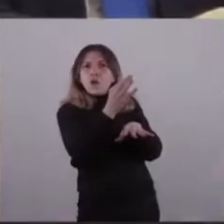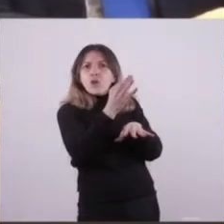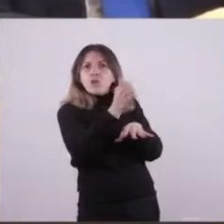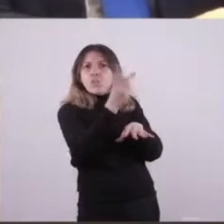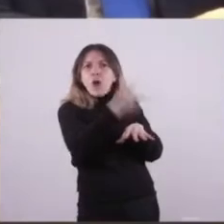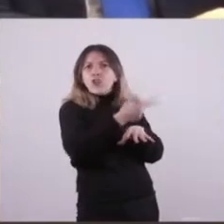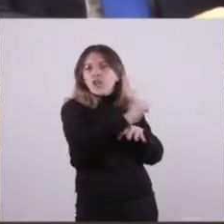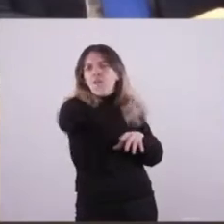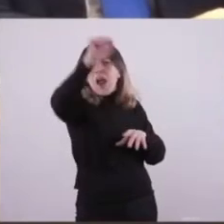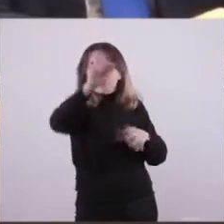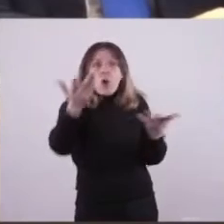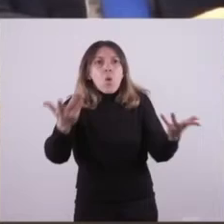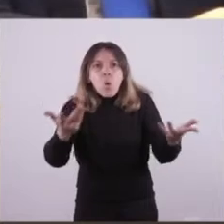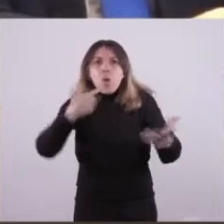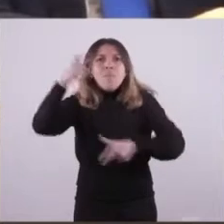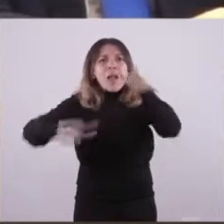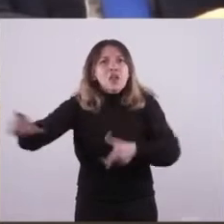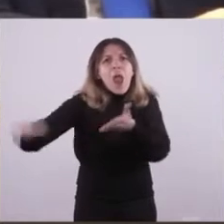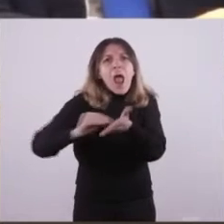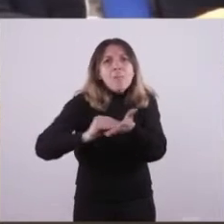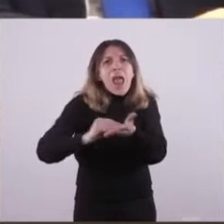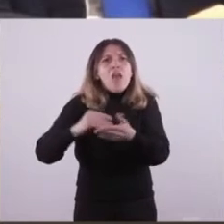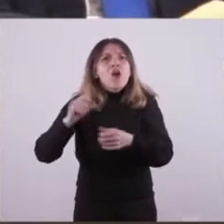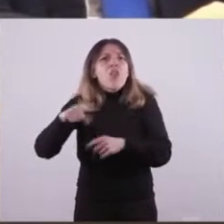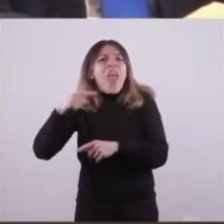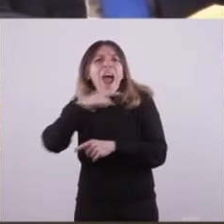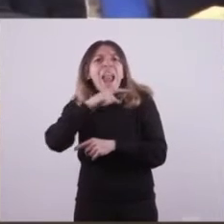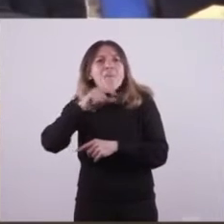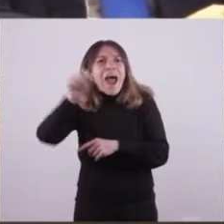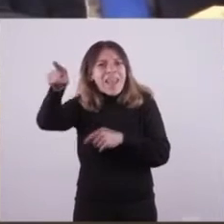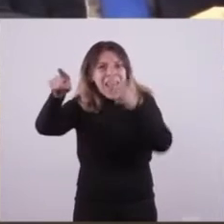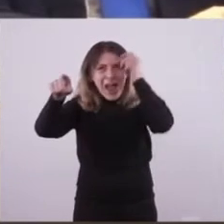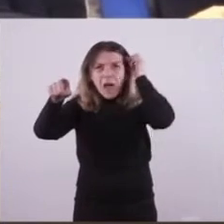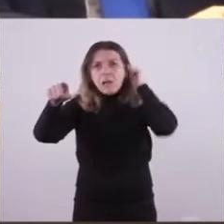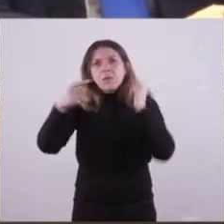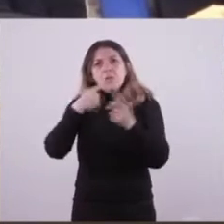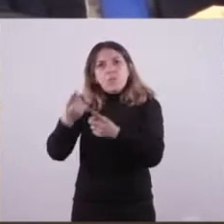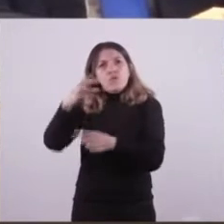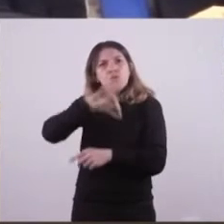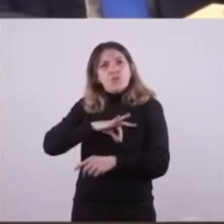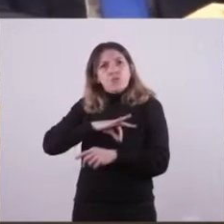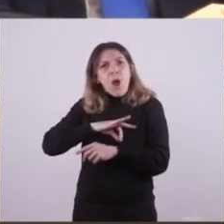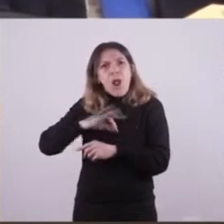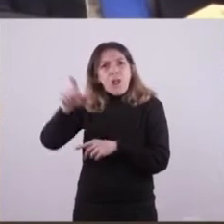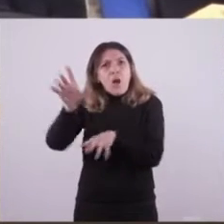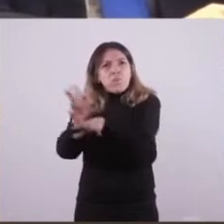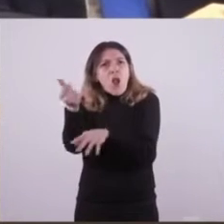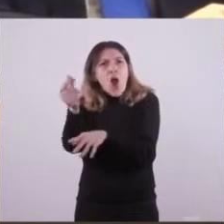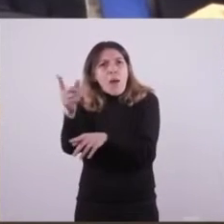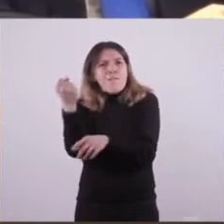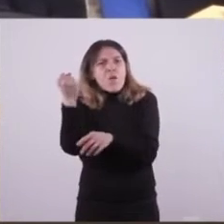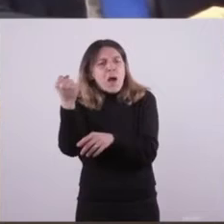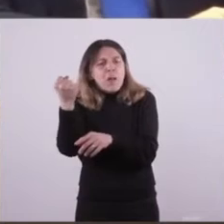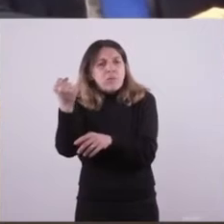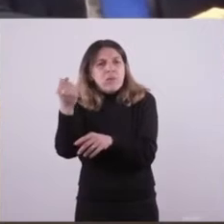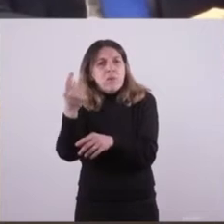Hay que escuchar a los trabajadores alemanes decir que sus salarios se deterioran porque no crecen a la velocidad